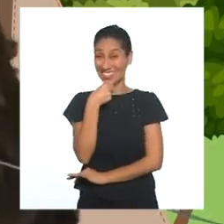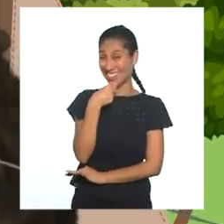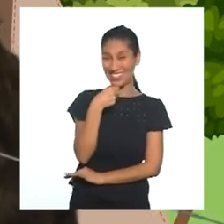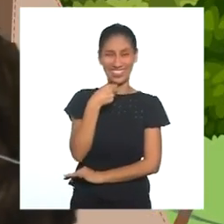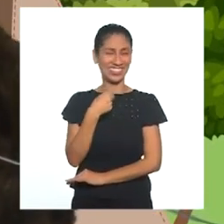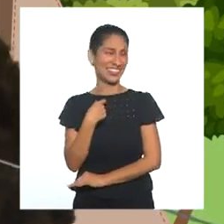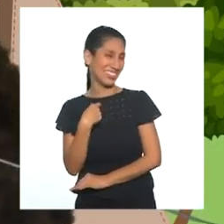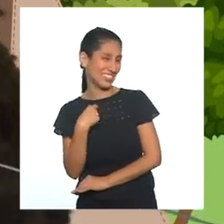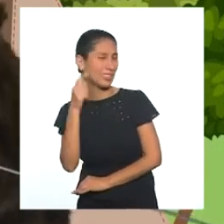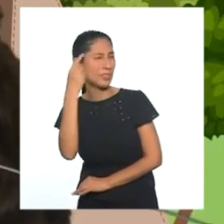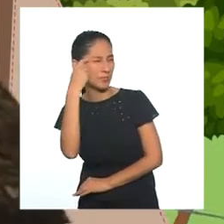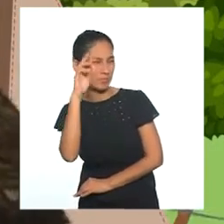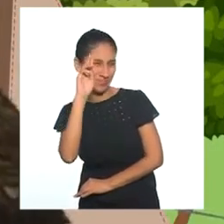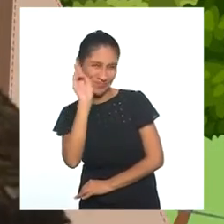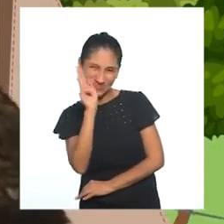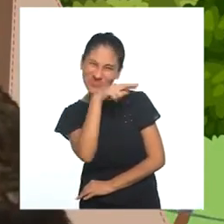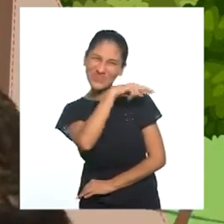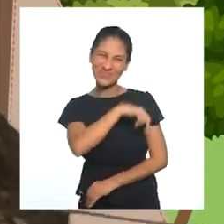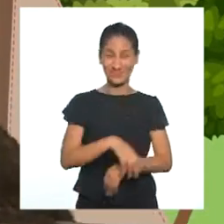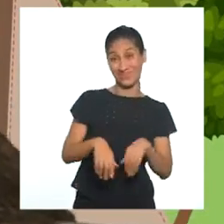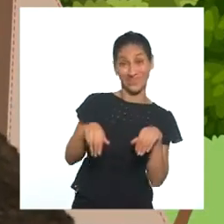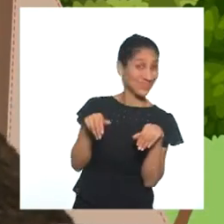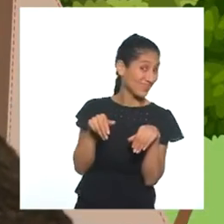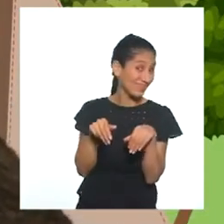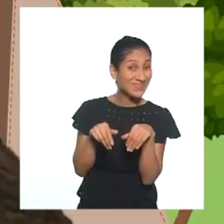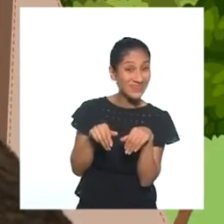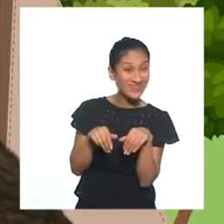Supongo que tienes razón.